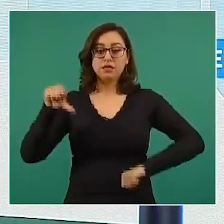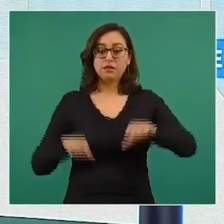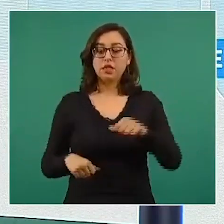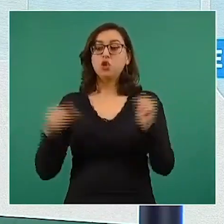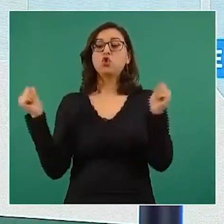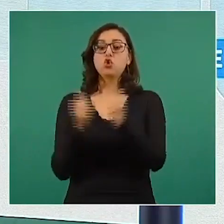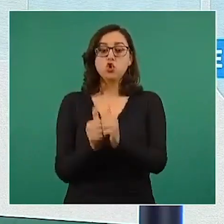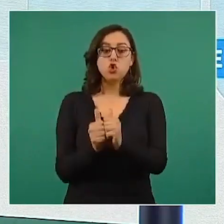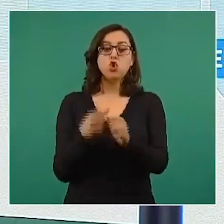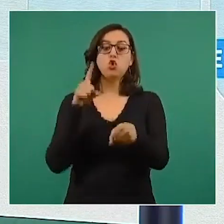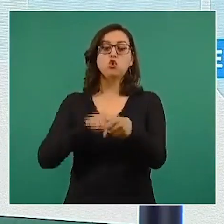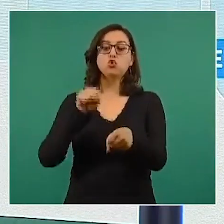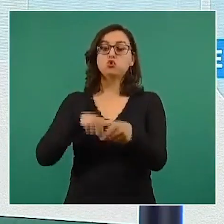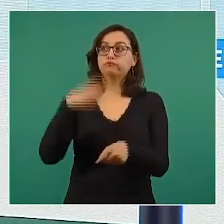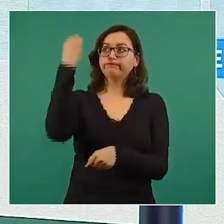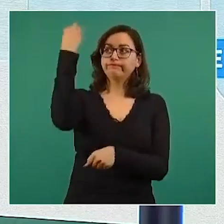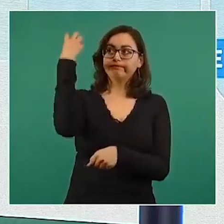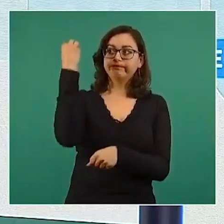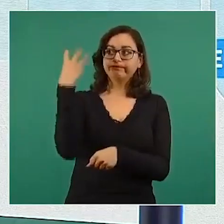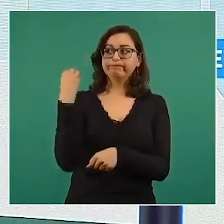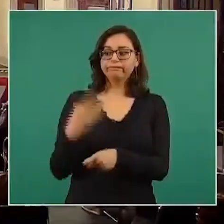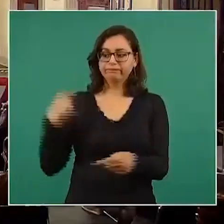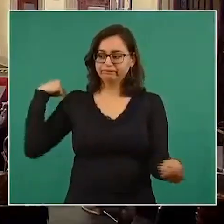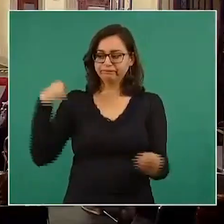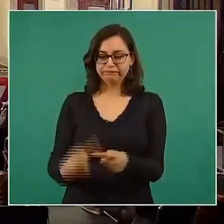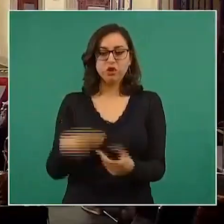semáforo que sigue vigente hasta este momento.